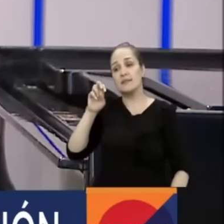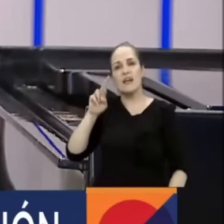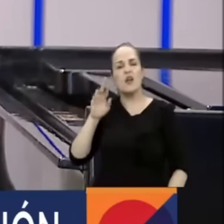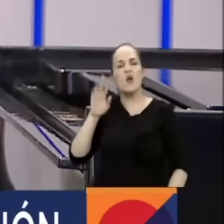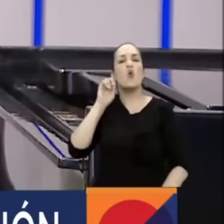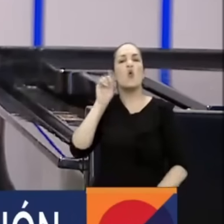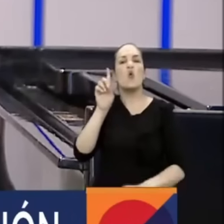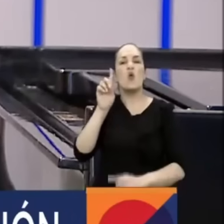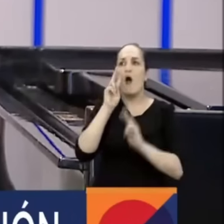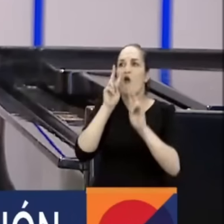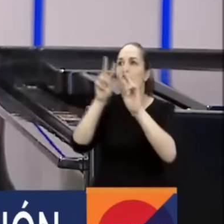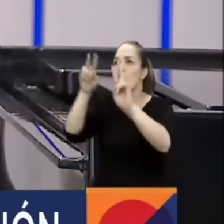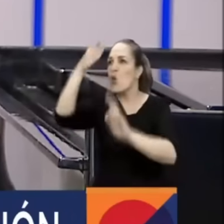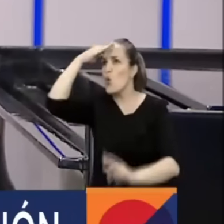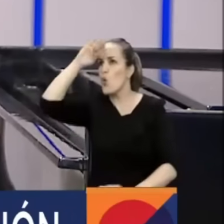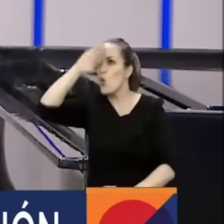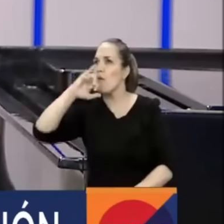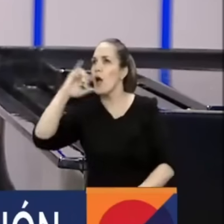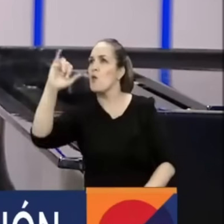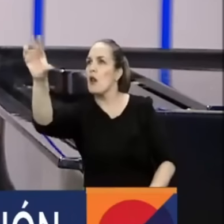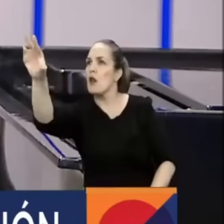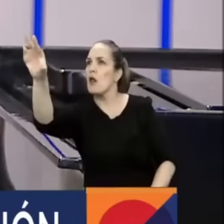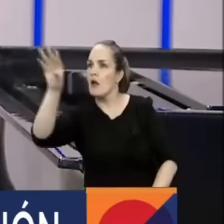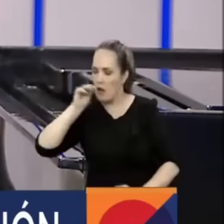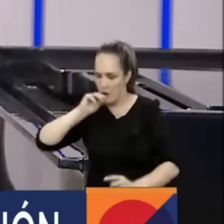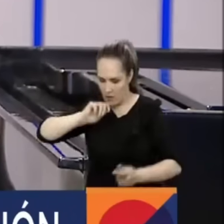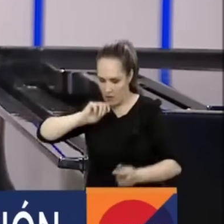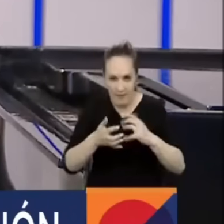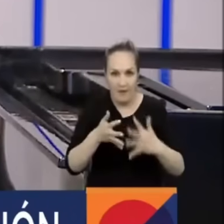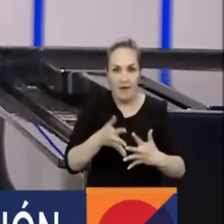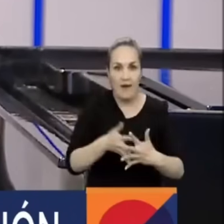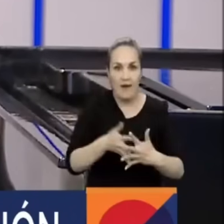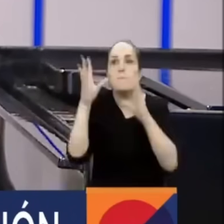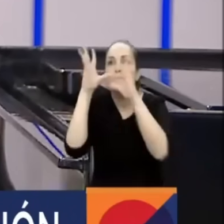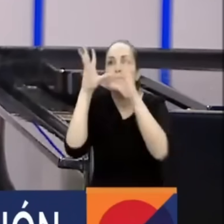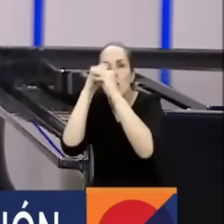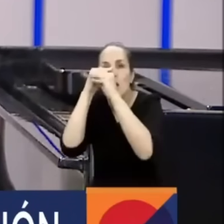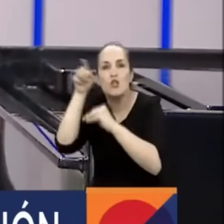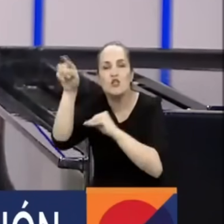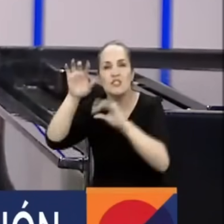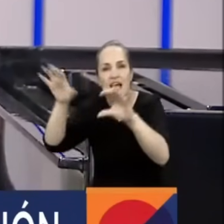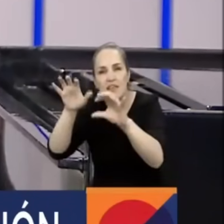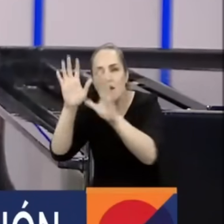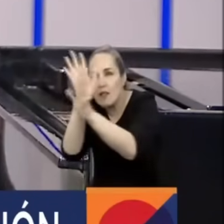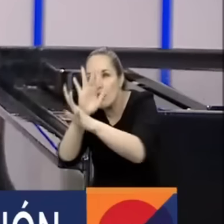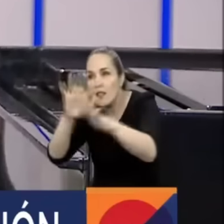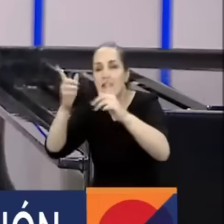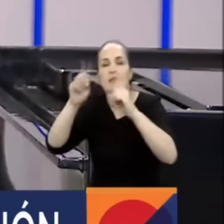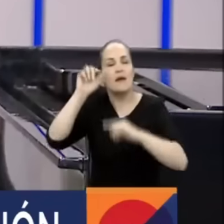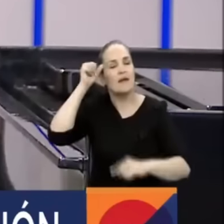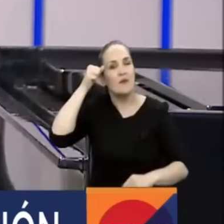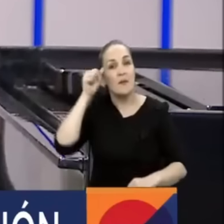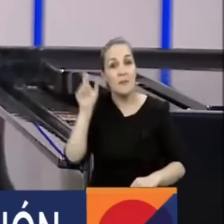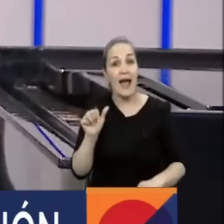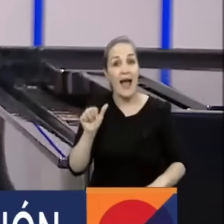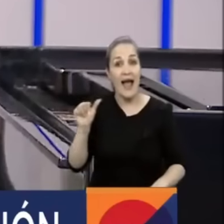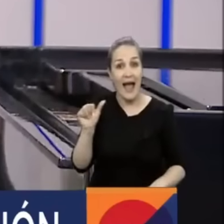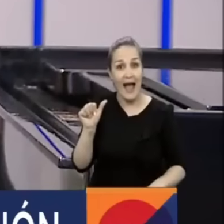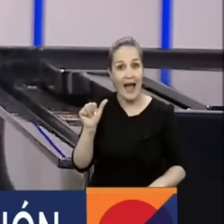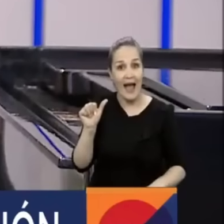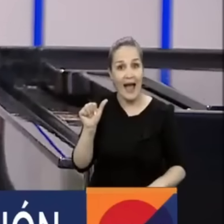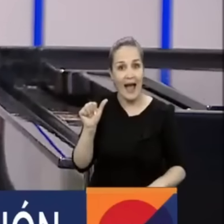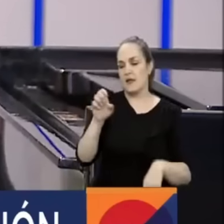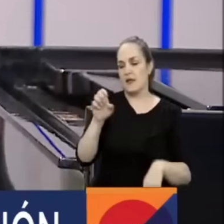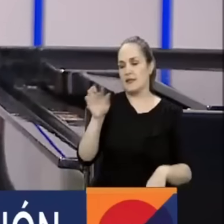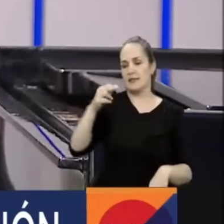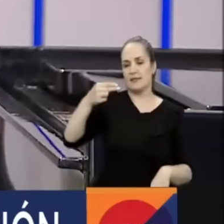unas cosas que vio en Cuba, que eran unas celebraciones en la noche y también en unos recuerdos que tiene de niña. Escuchemos de la voz de Esther Forero cómo